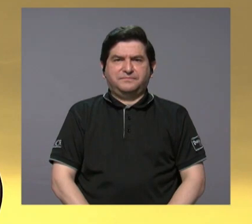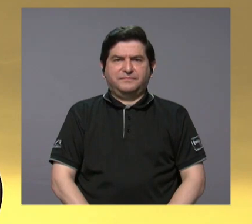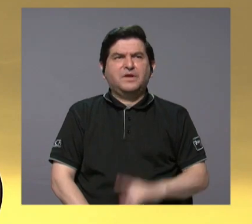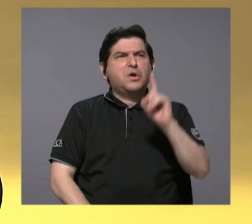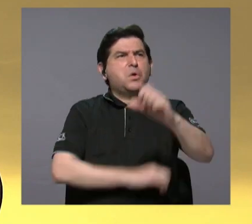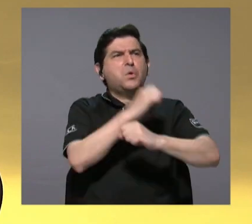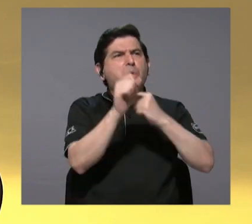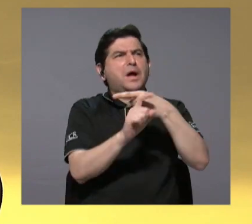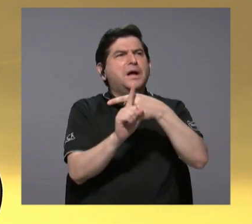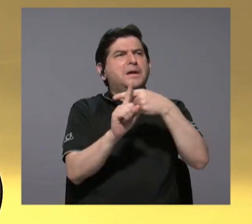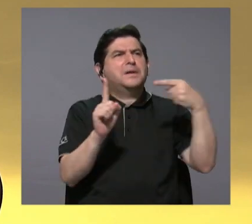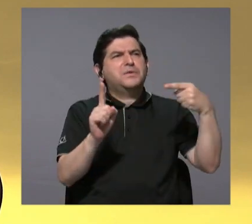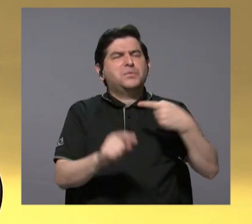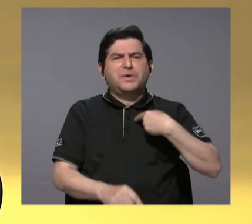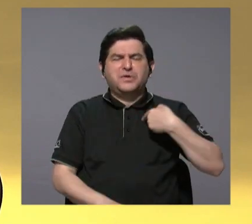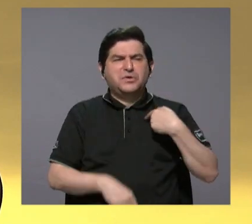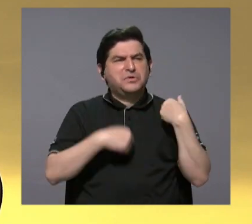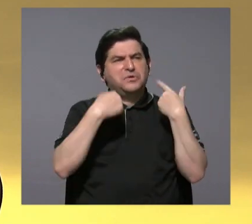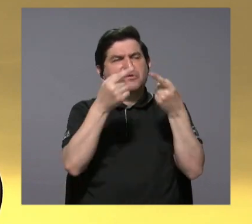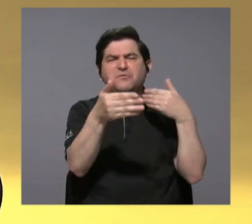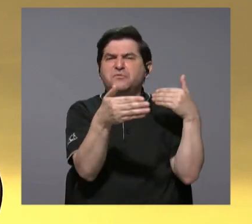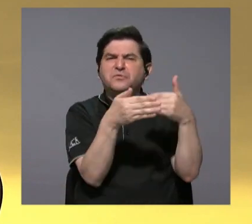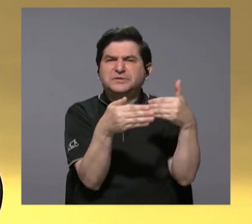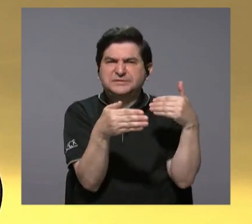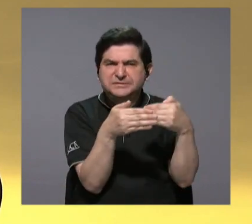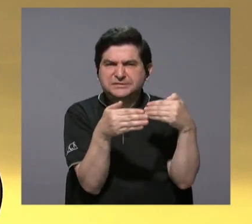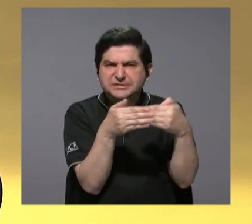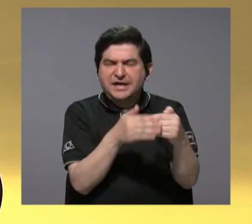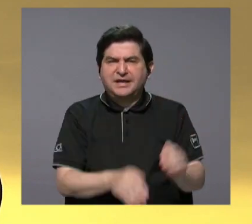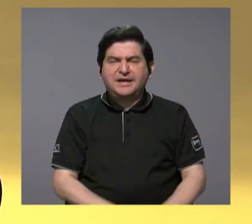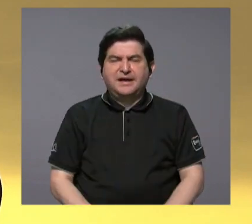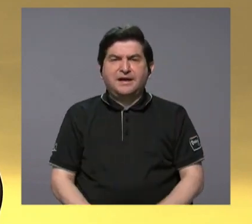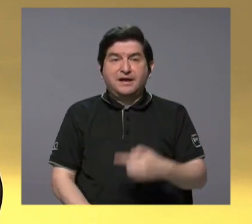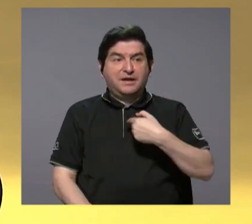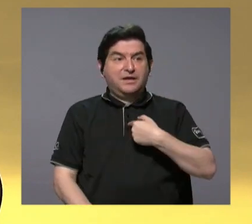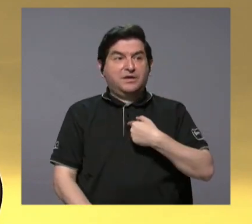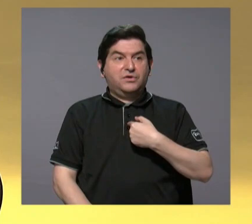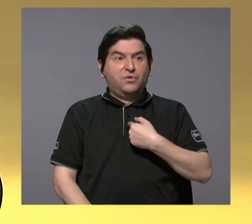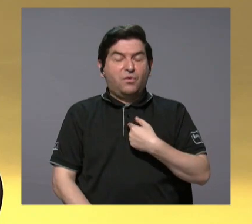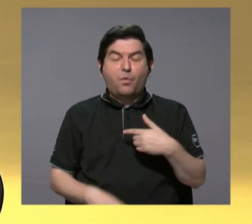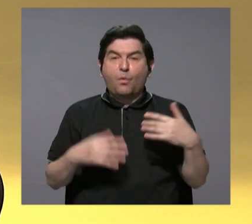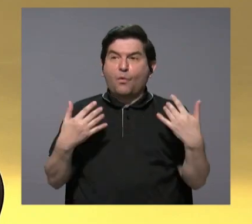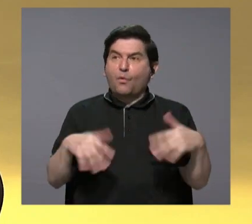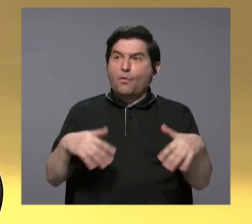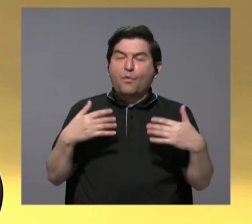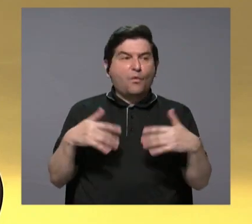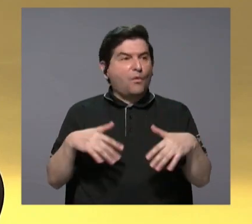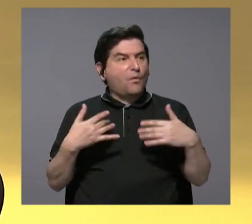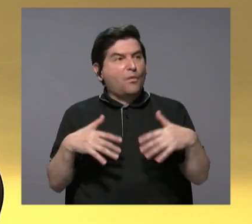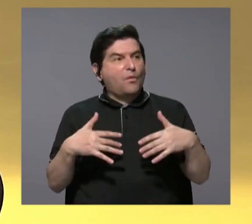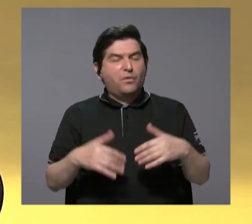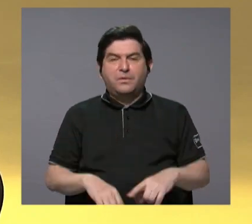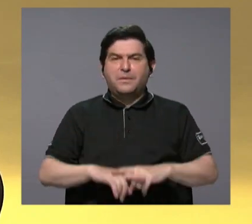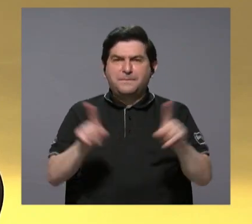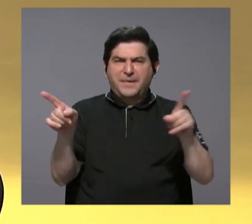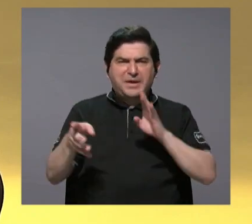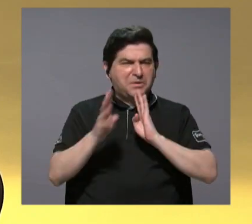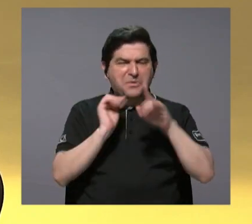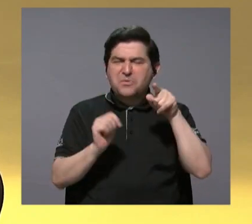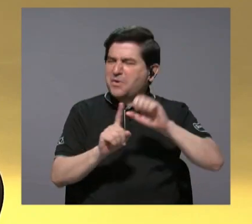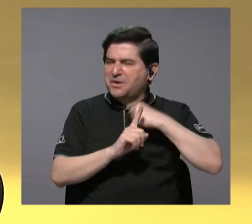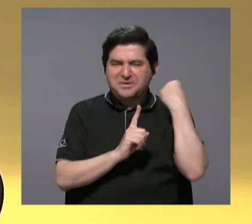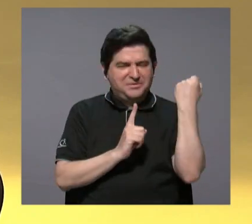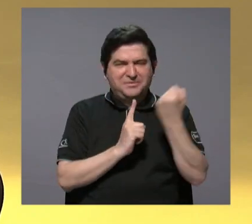año y medio anduve por ahí cerca y me pellizcaba y no me sentía. Pero no vamos a hablar de